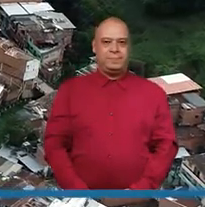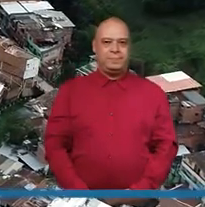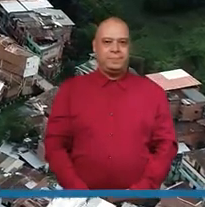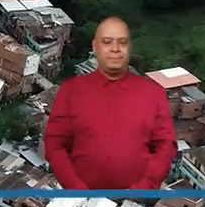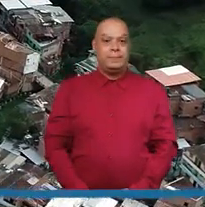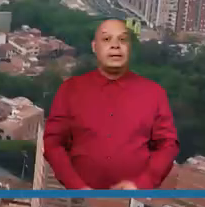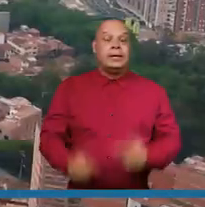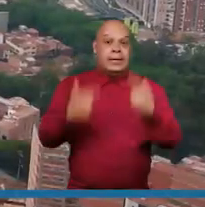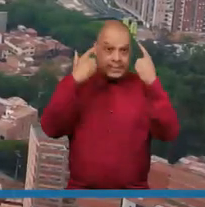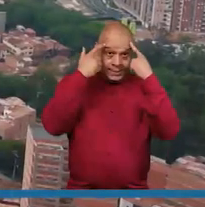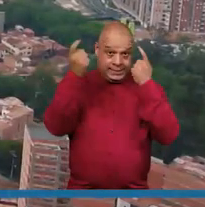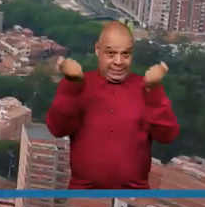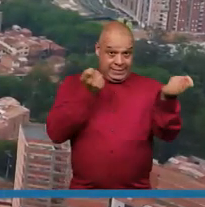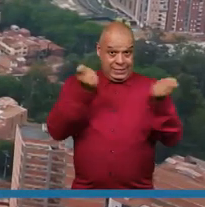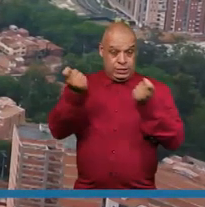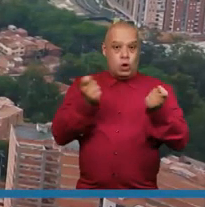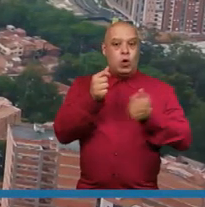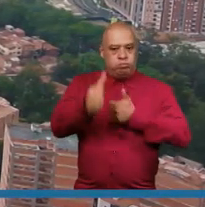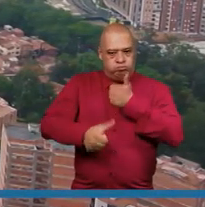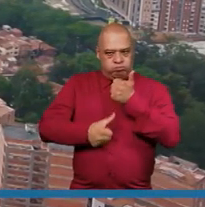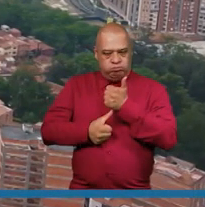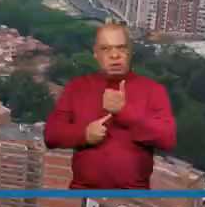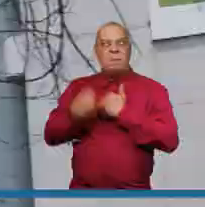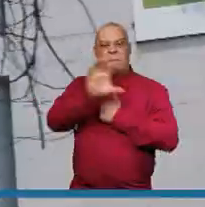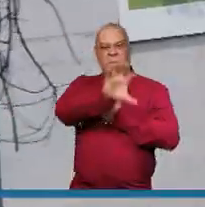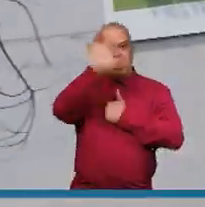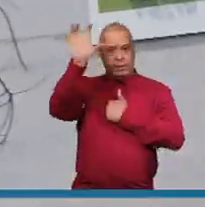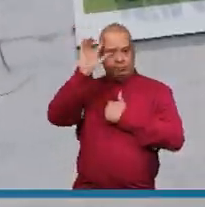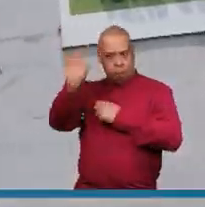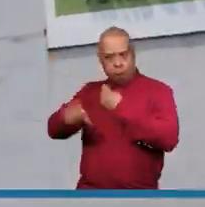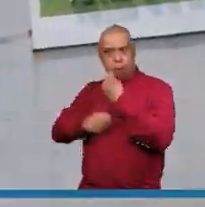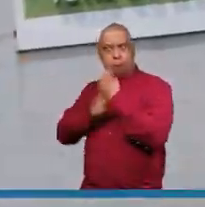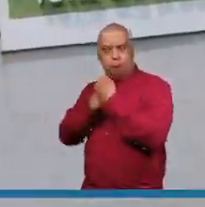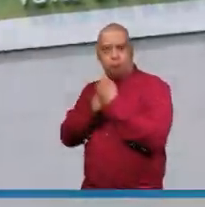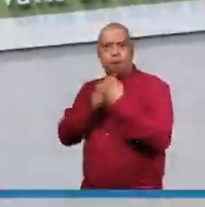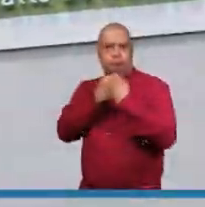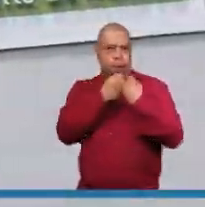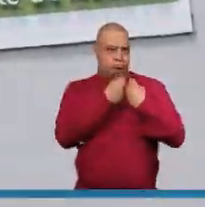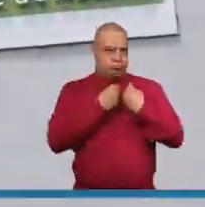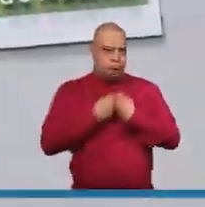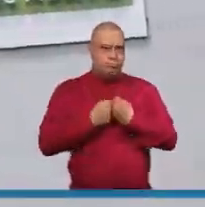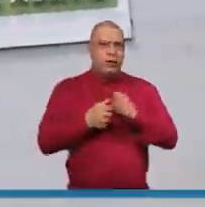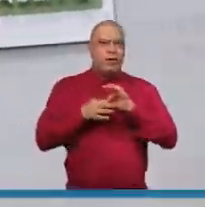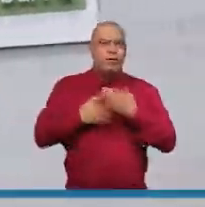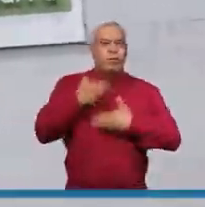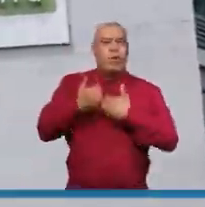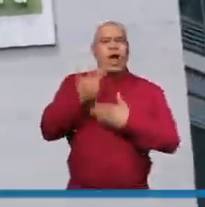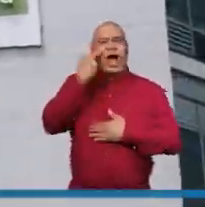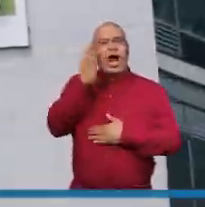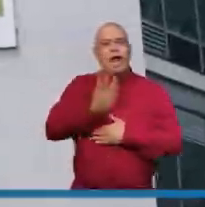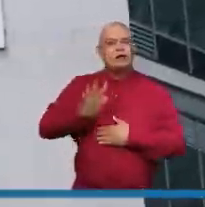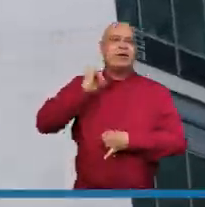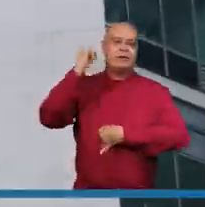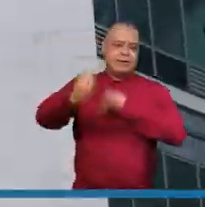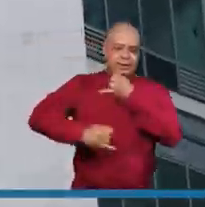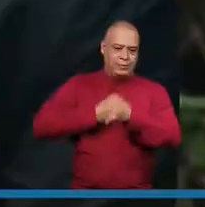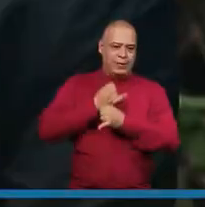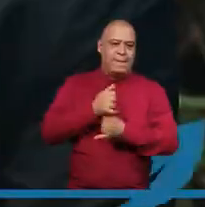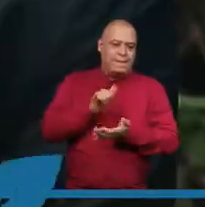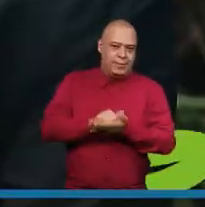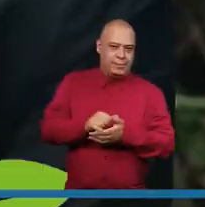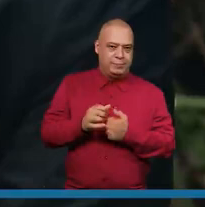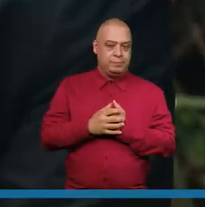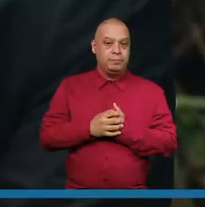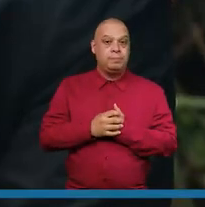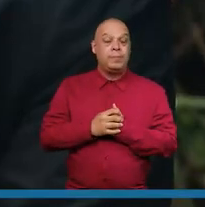Una de las estrategias de la Subdirección de Cooperación y Convenios es el posicionamiento de la entidad a nivel nacional e internacional.